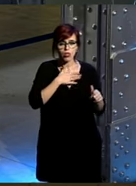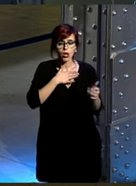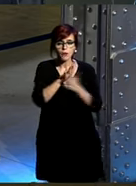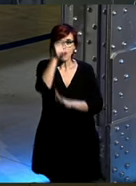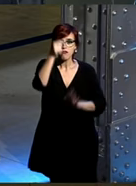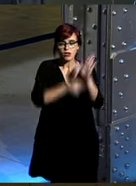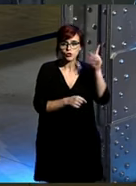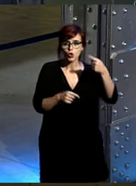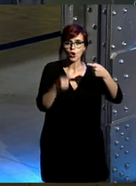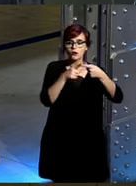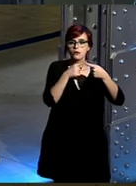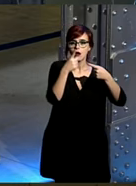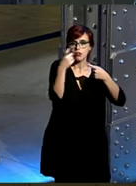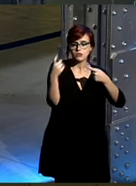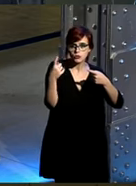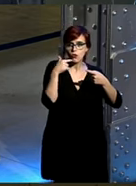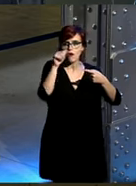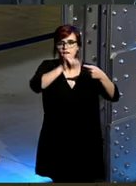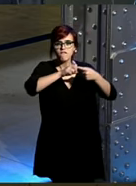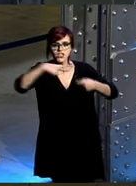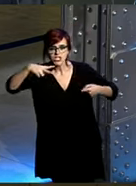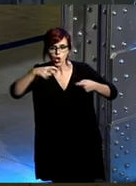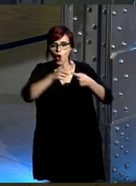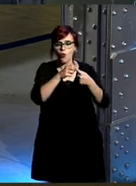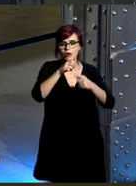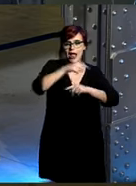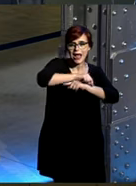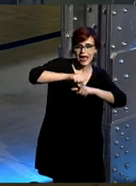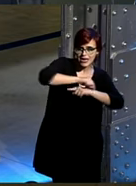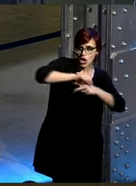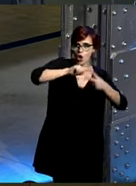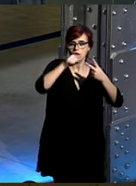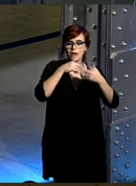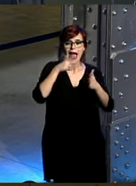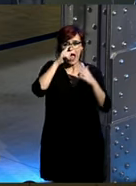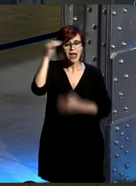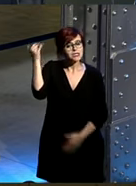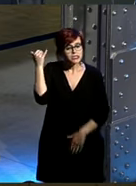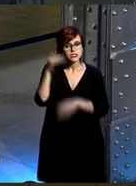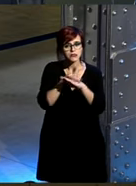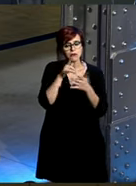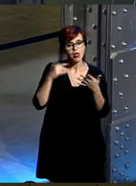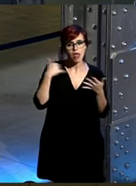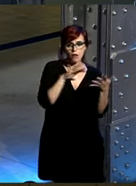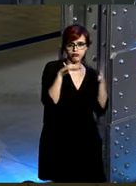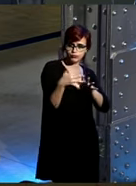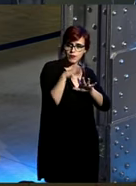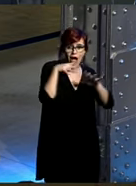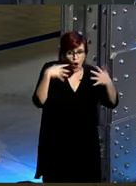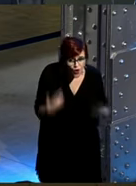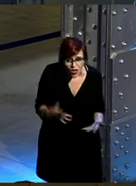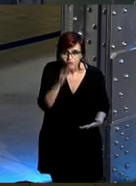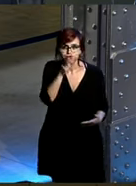factor 1, ¿no? Necesito un físico, necesito un ingeniero de tal. Pero ya no es así. Hace años ya empezó a cambiar, pero ahora os aseguro que